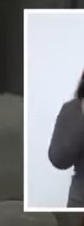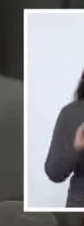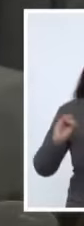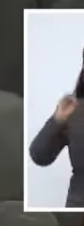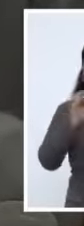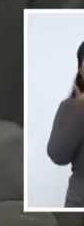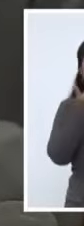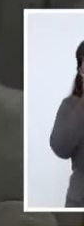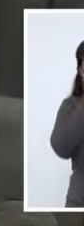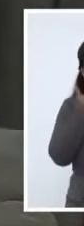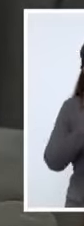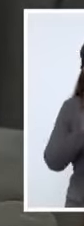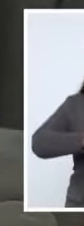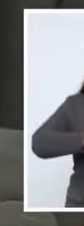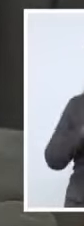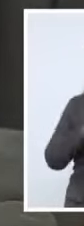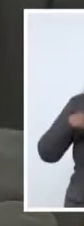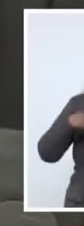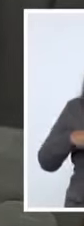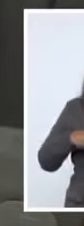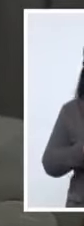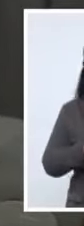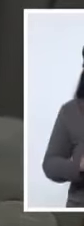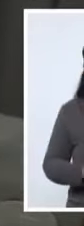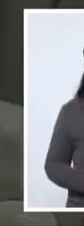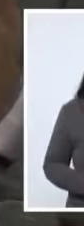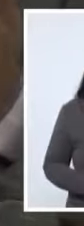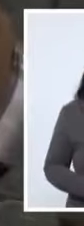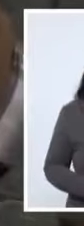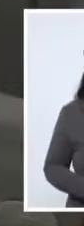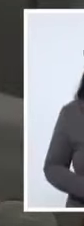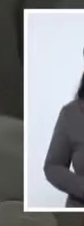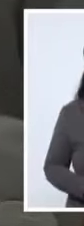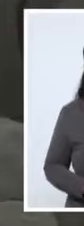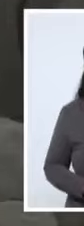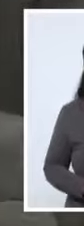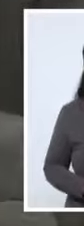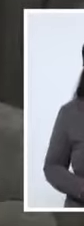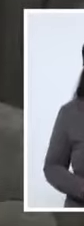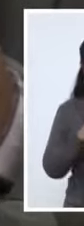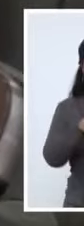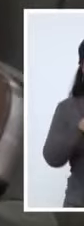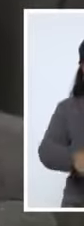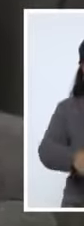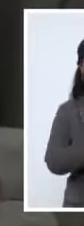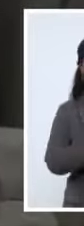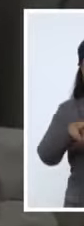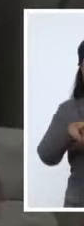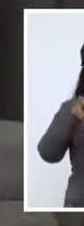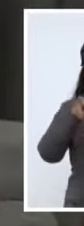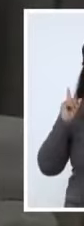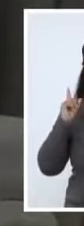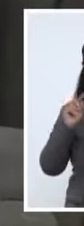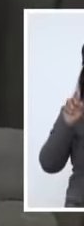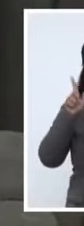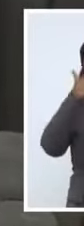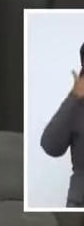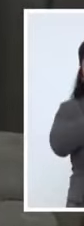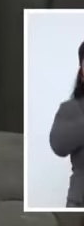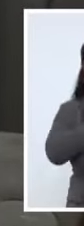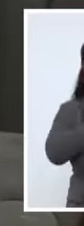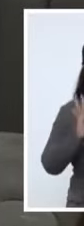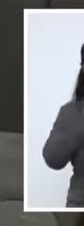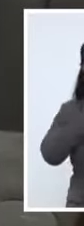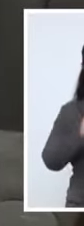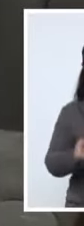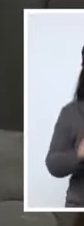organización, en el control. Usted, el mismo presidente Lasso, nos ha dicho muchas veces, hay que insistir en el